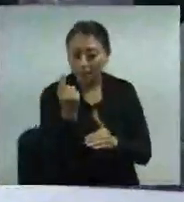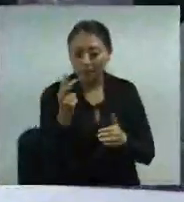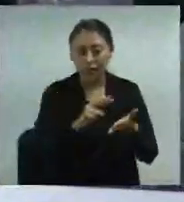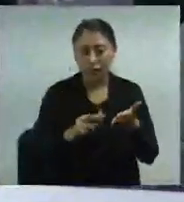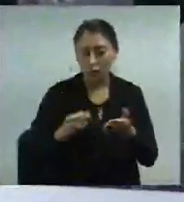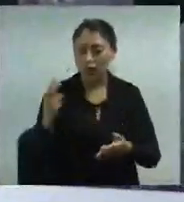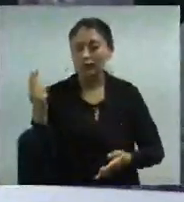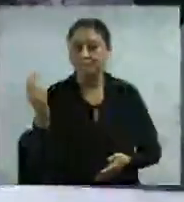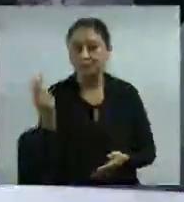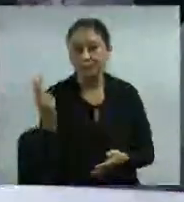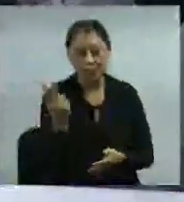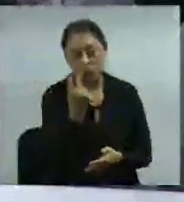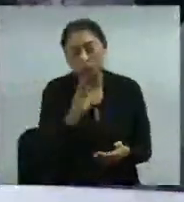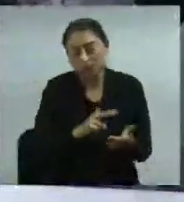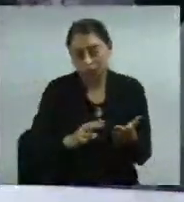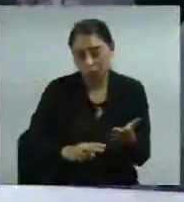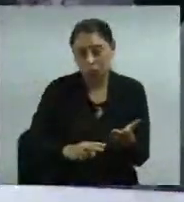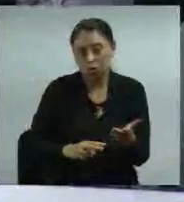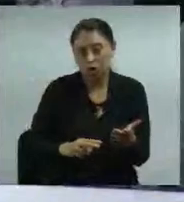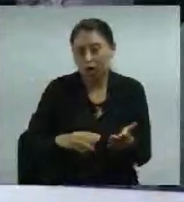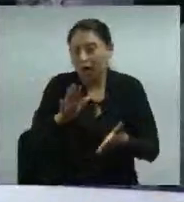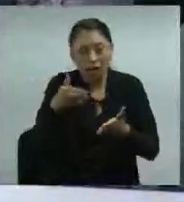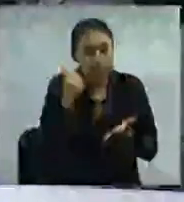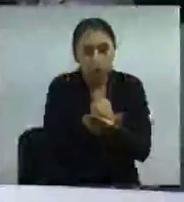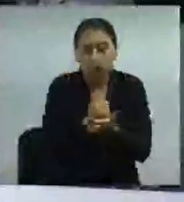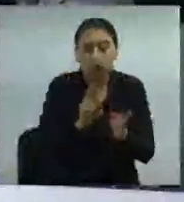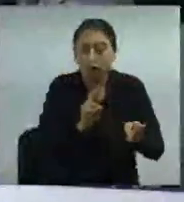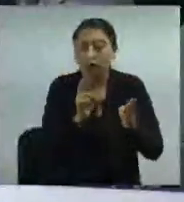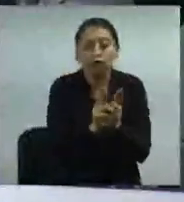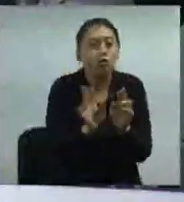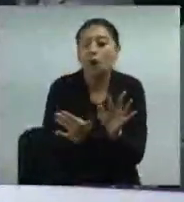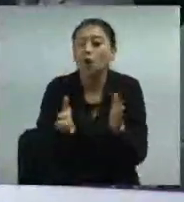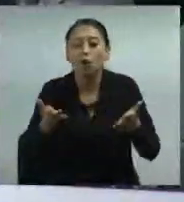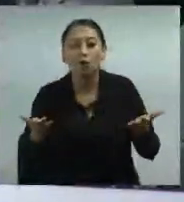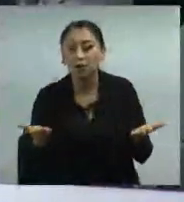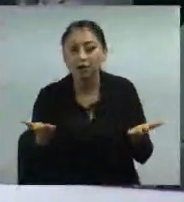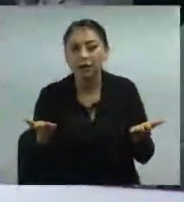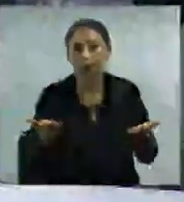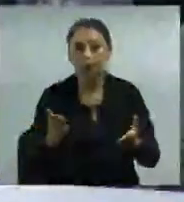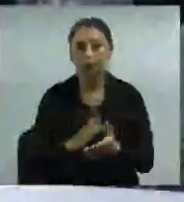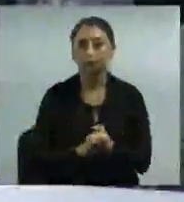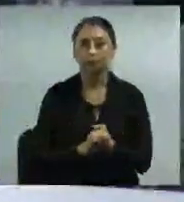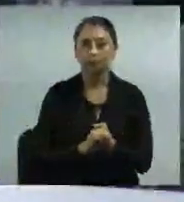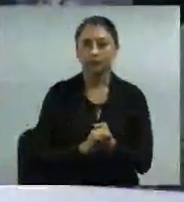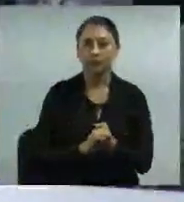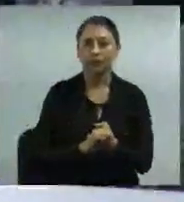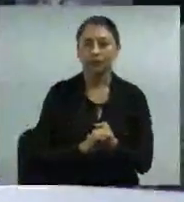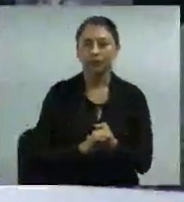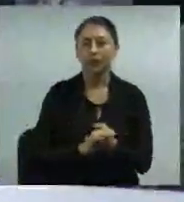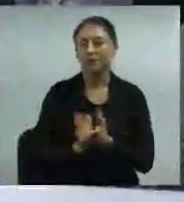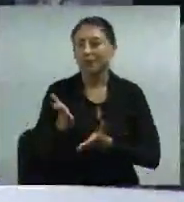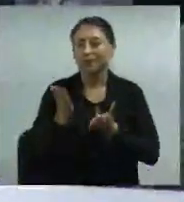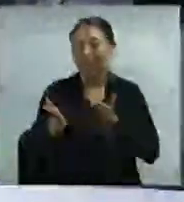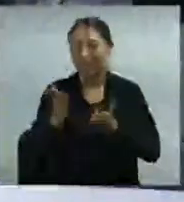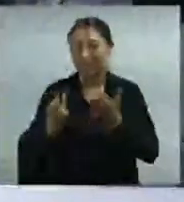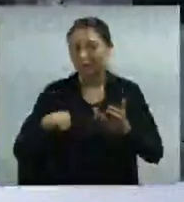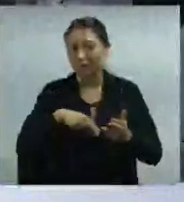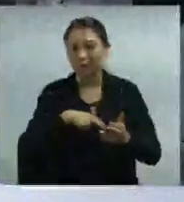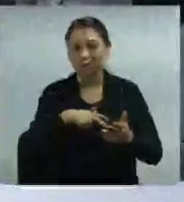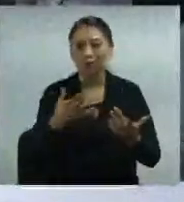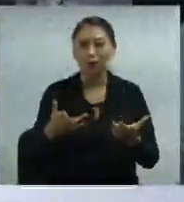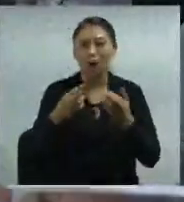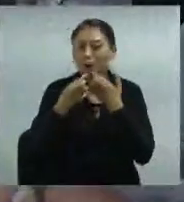lectura. ¿Vamos a aprobar una reforma o solo vamos a hacer, como decimos en buen chapín, la bulla, que vamos a impulsar una reforma a la